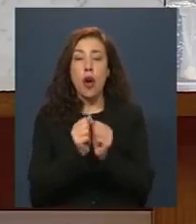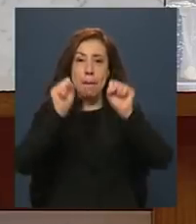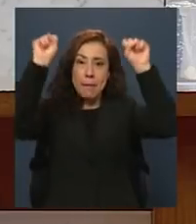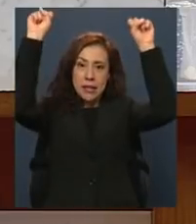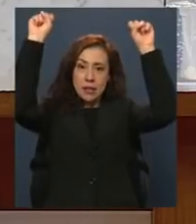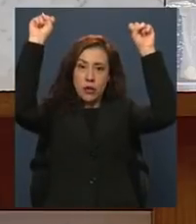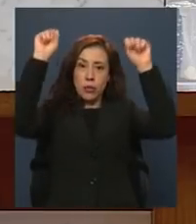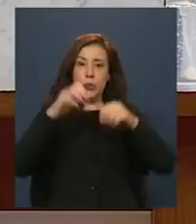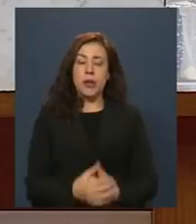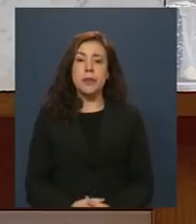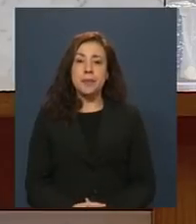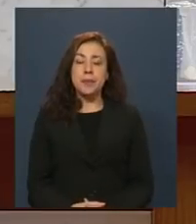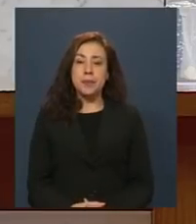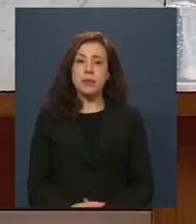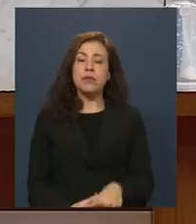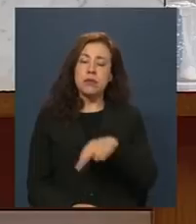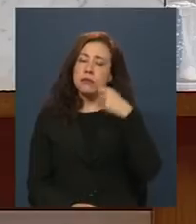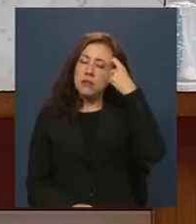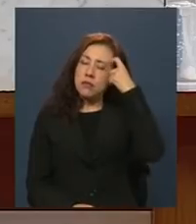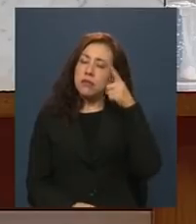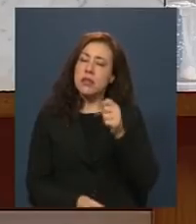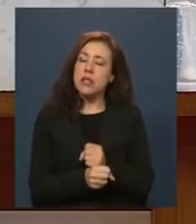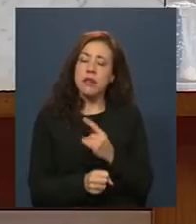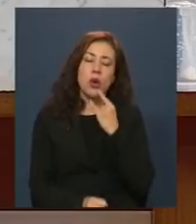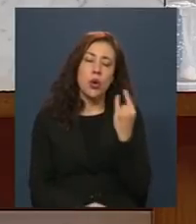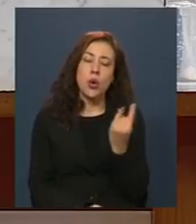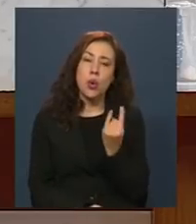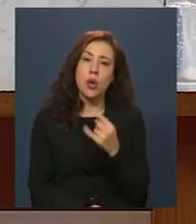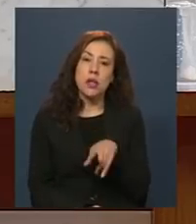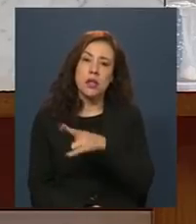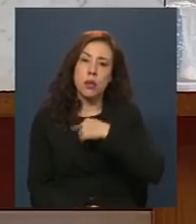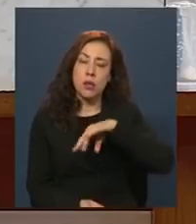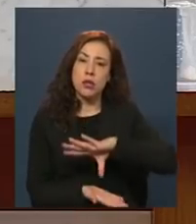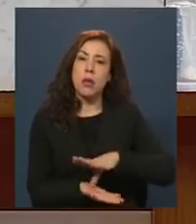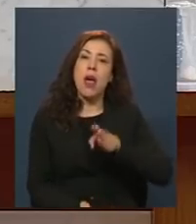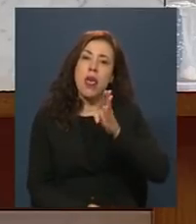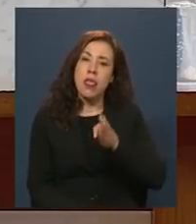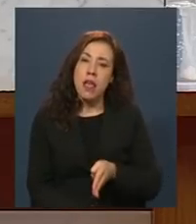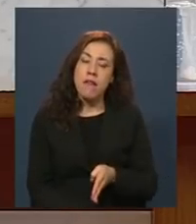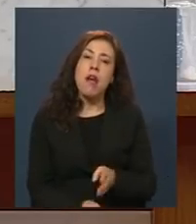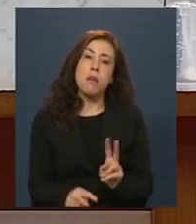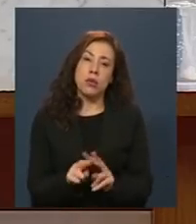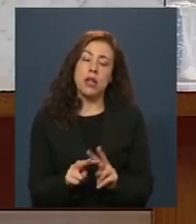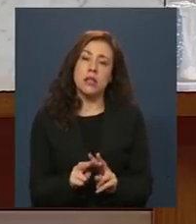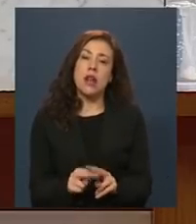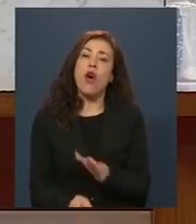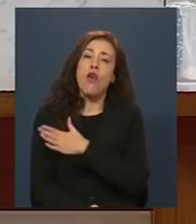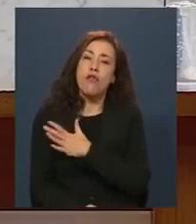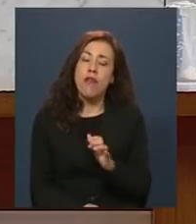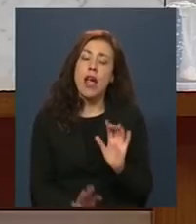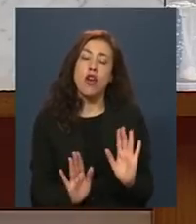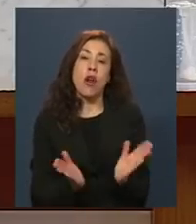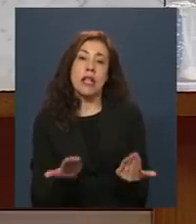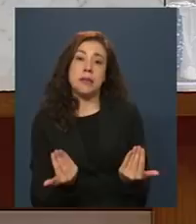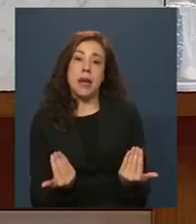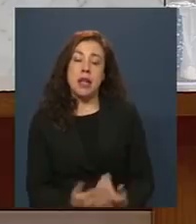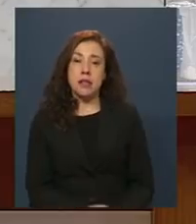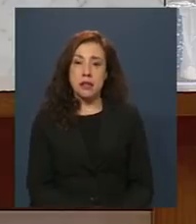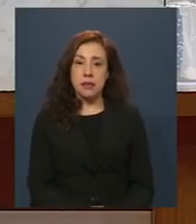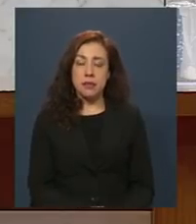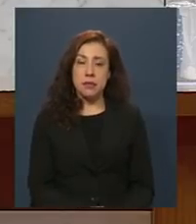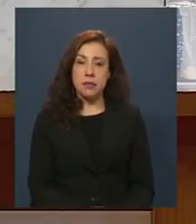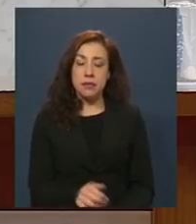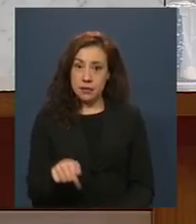Público. Nos parece que esta es una tarea urgente de nuestro país y que debemos acometer con fe y con esperanza.